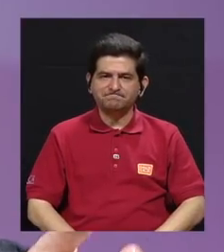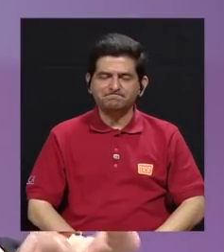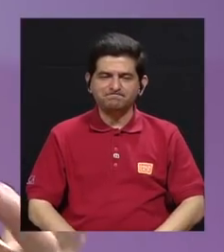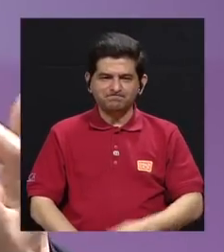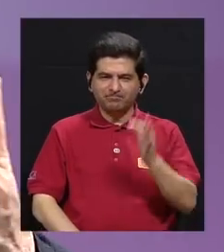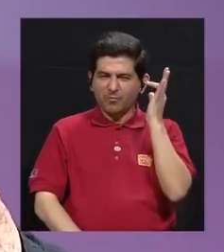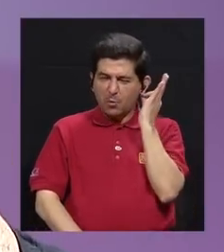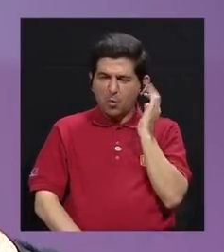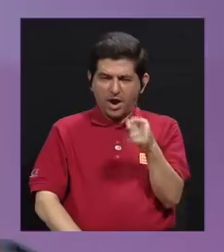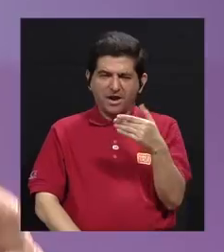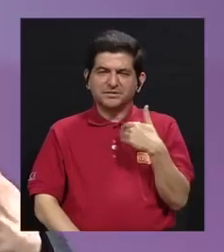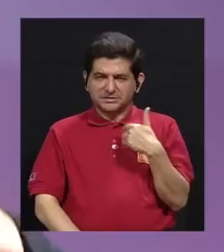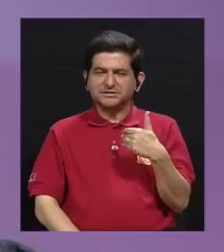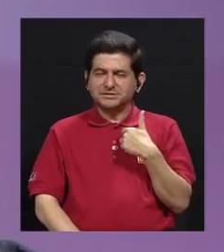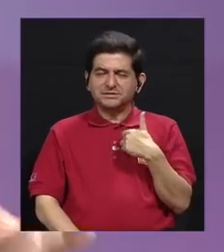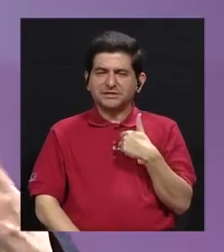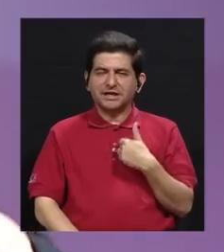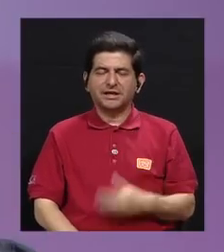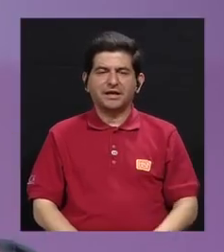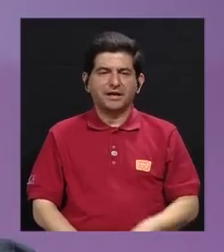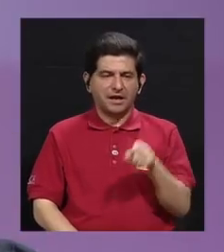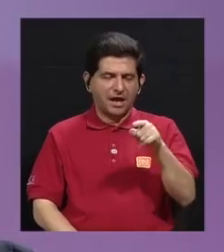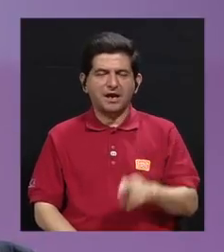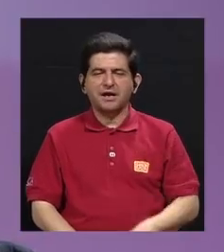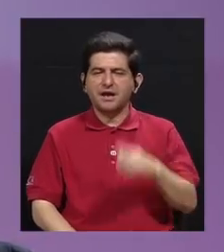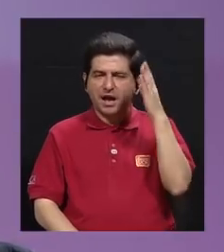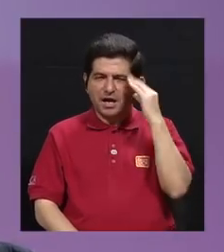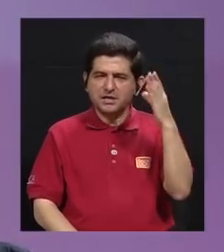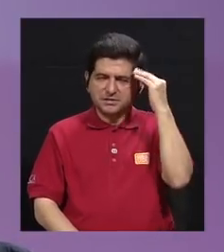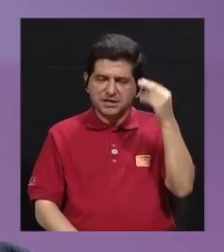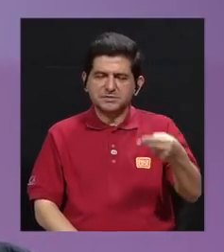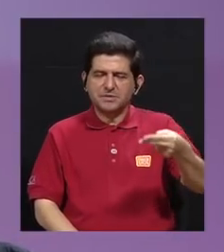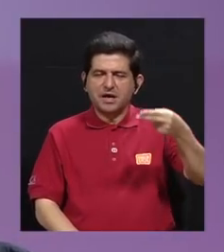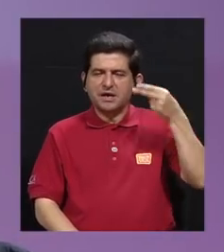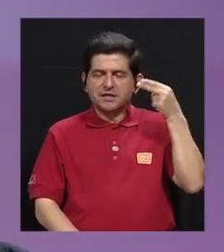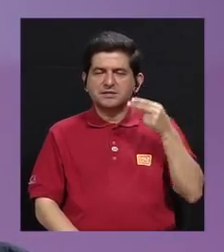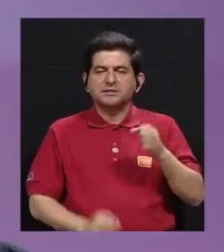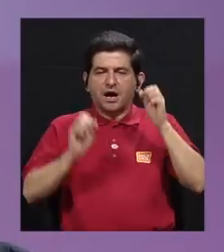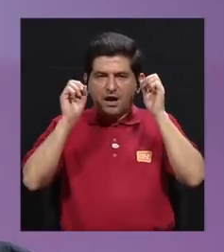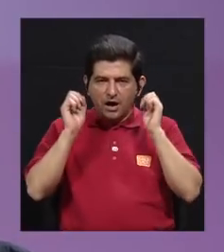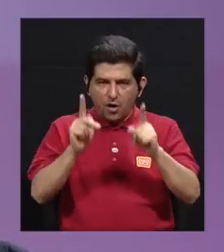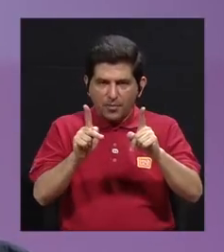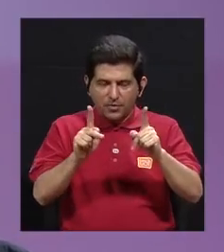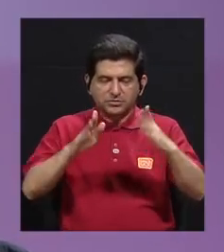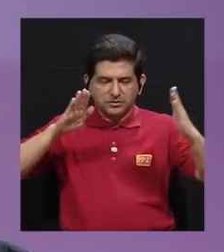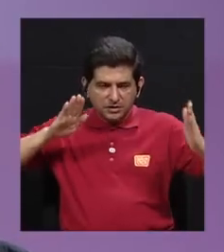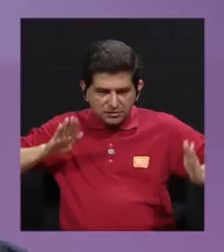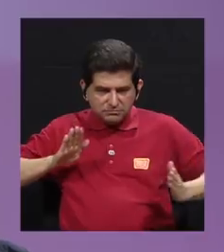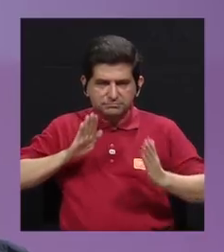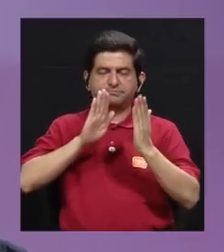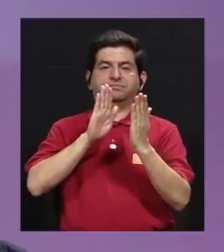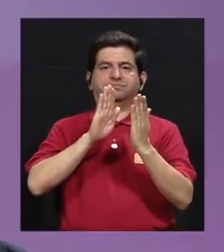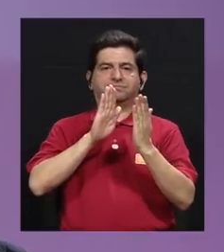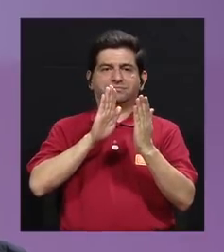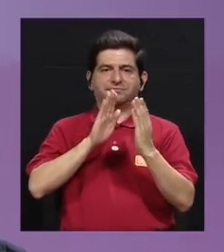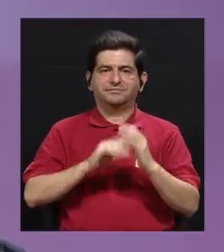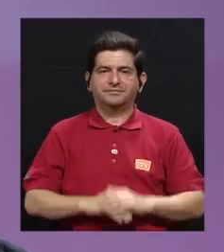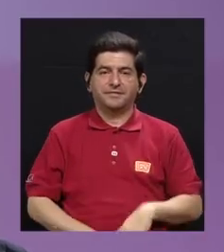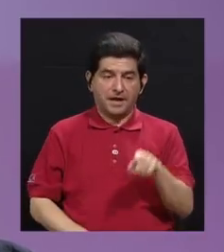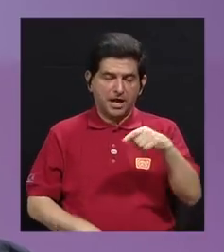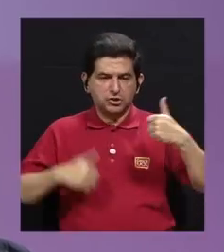Entonces, las mujeres han tenido como un bagaje de experiencias históricas que les ha permitido